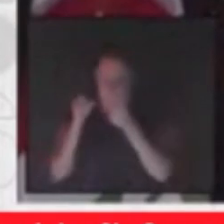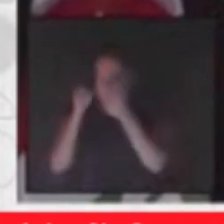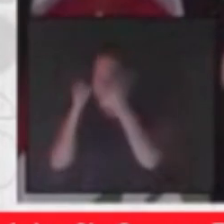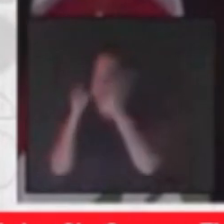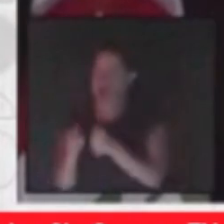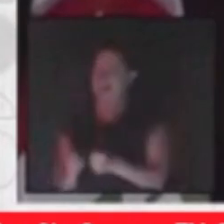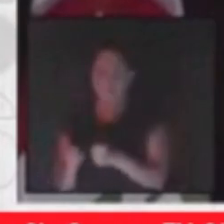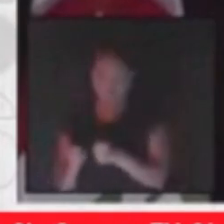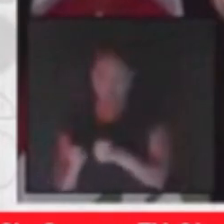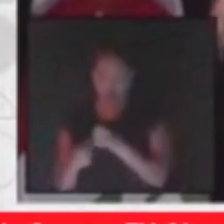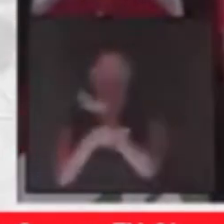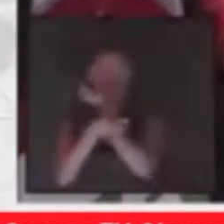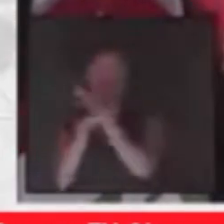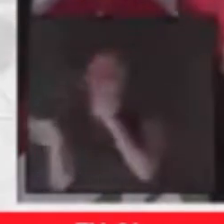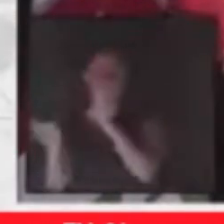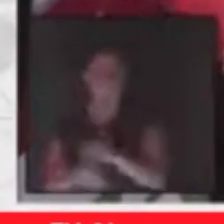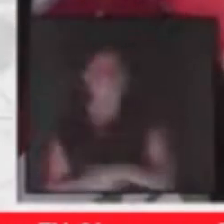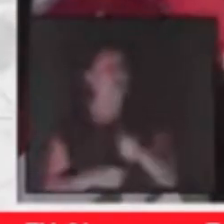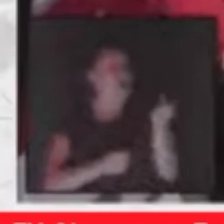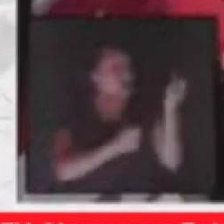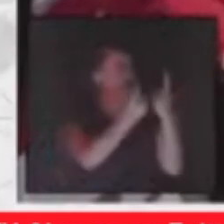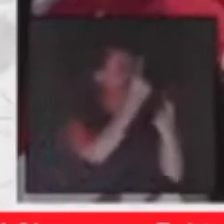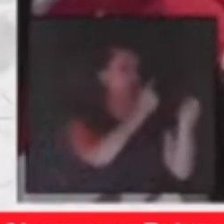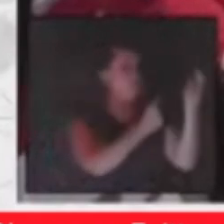Alito! Mantente al